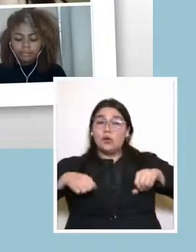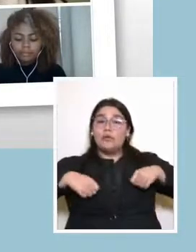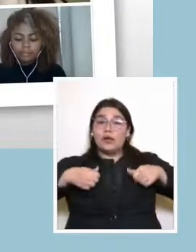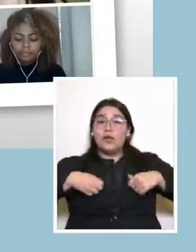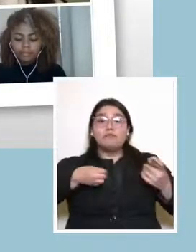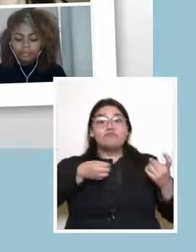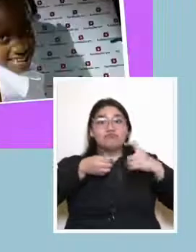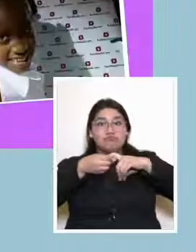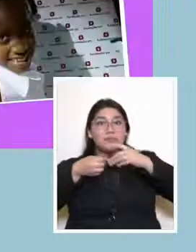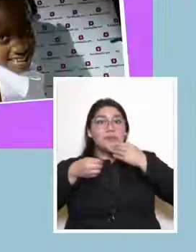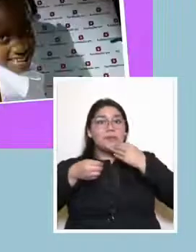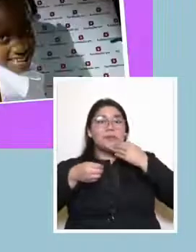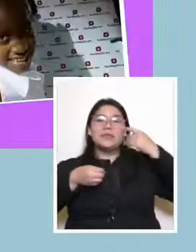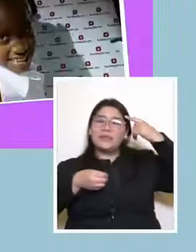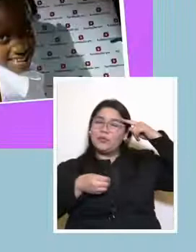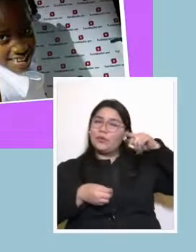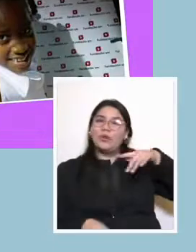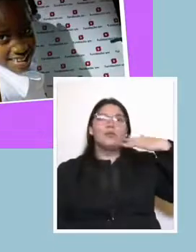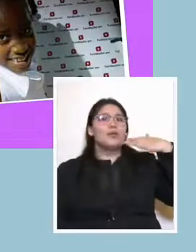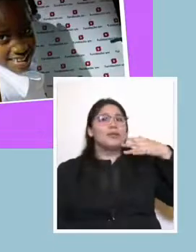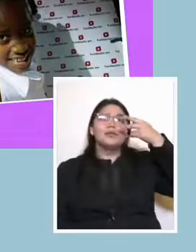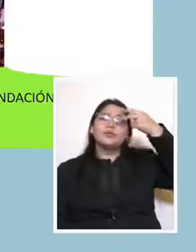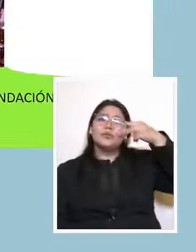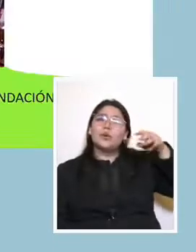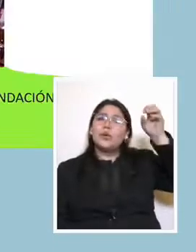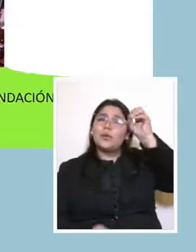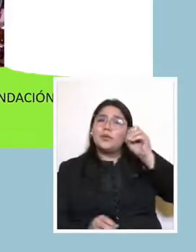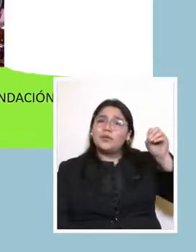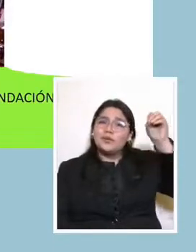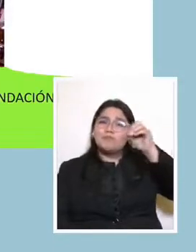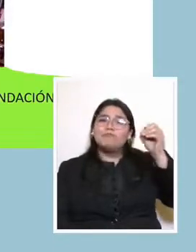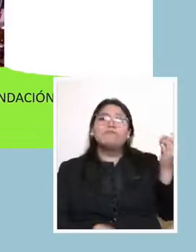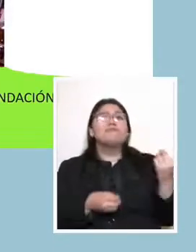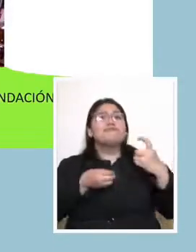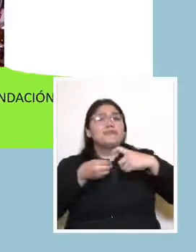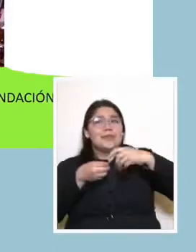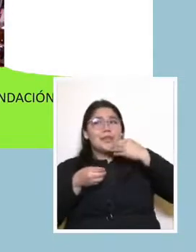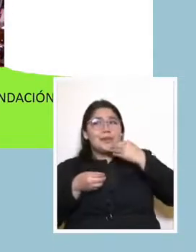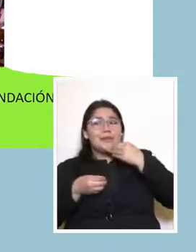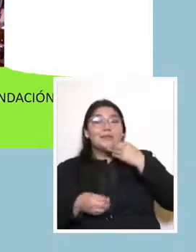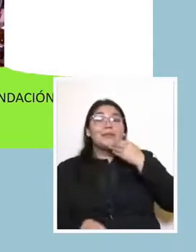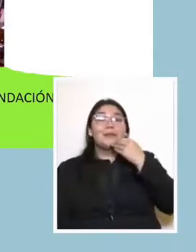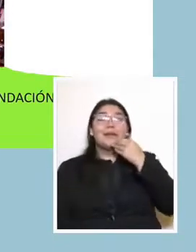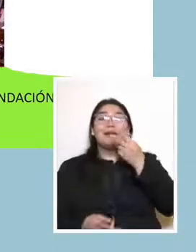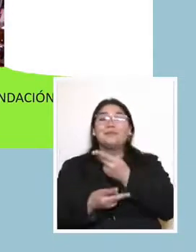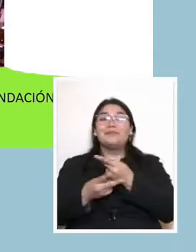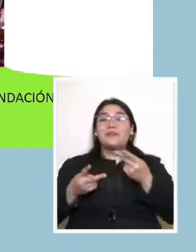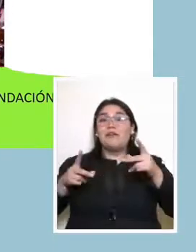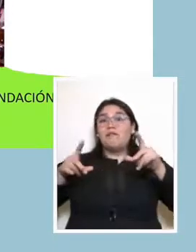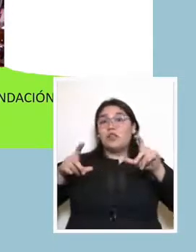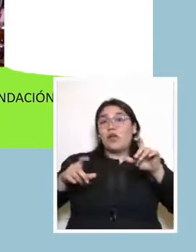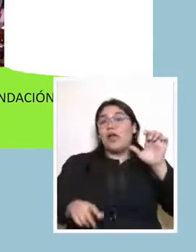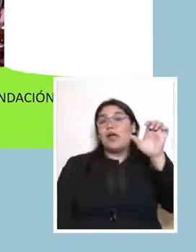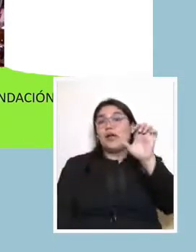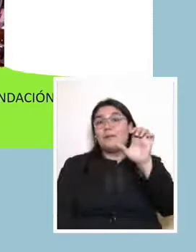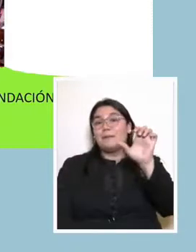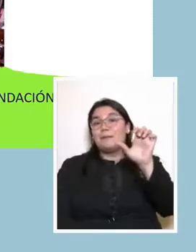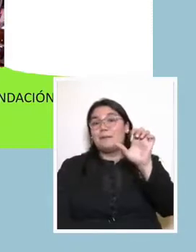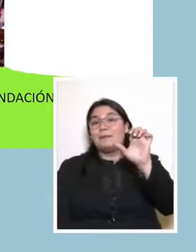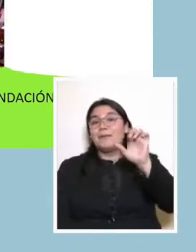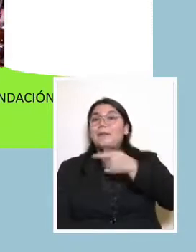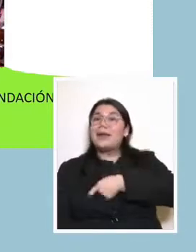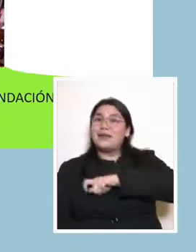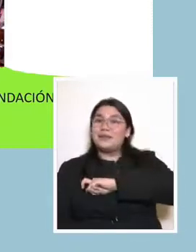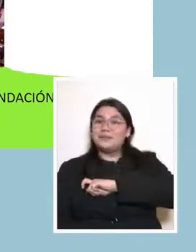tremendamente valioso también integrar la visión de ellos, el lanzamiento en España. Bueno, ahí están Elisa Guerra y Tarsila